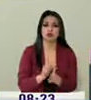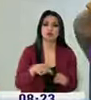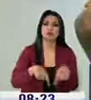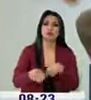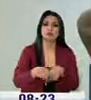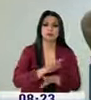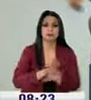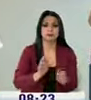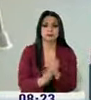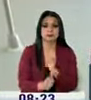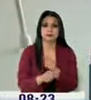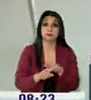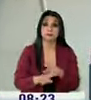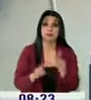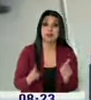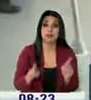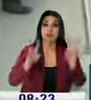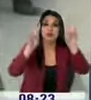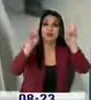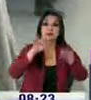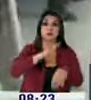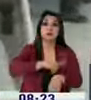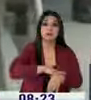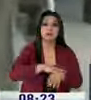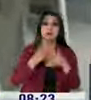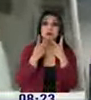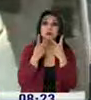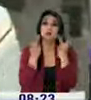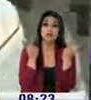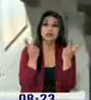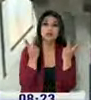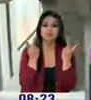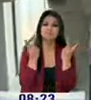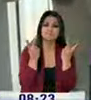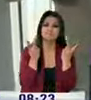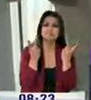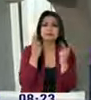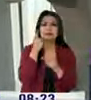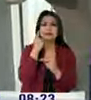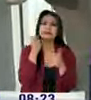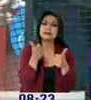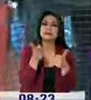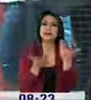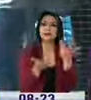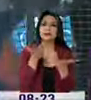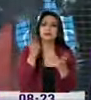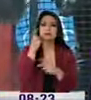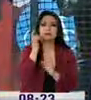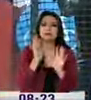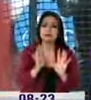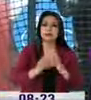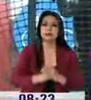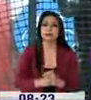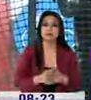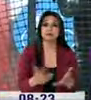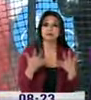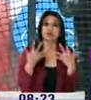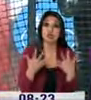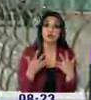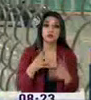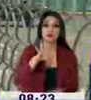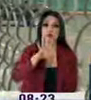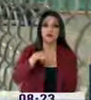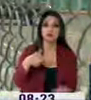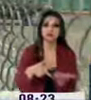de tránsito. Sin embargo, indica que el tema de los baños públicos es algo en lo que sí se ha pensado. Y recuerda que esta obra tiene